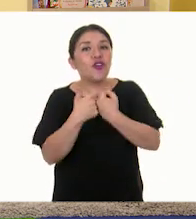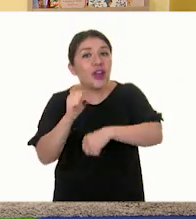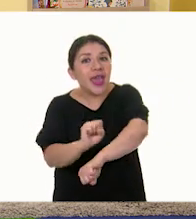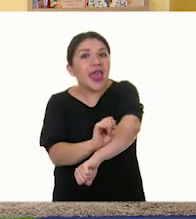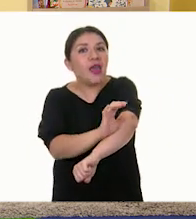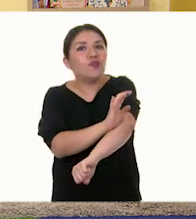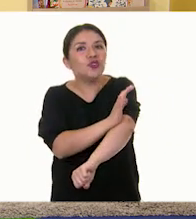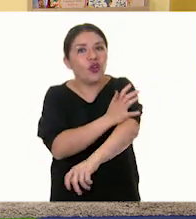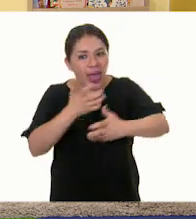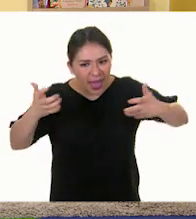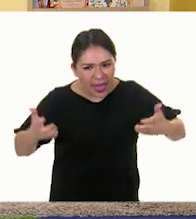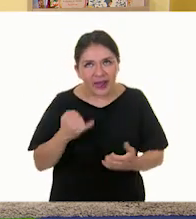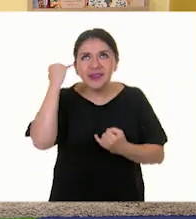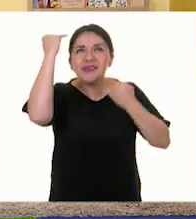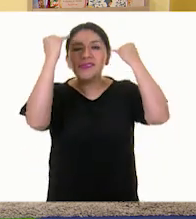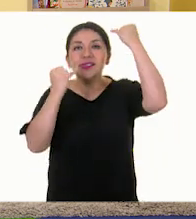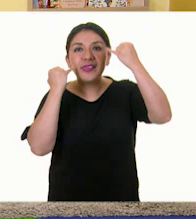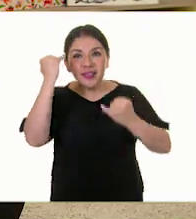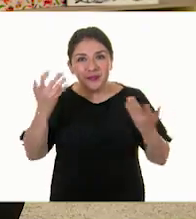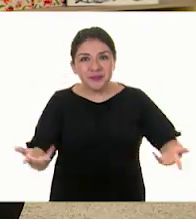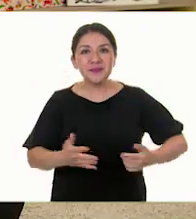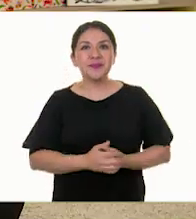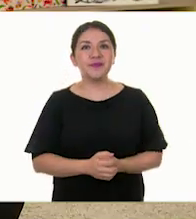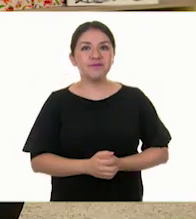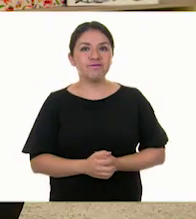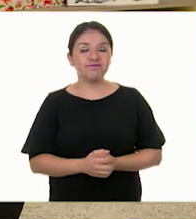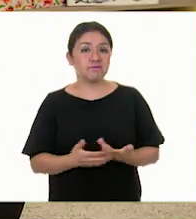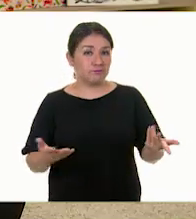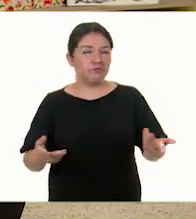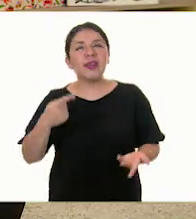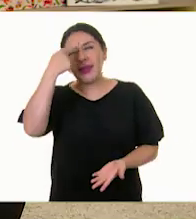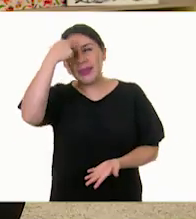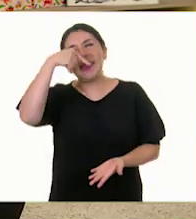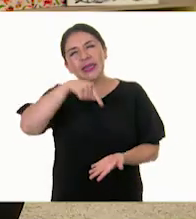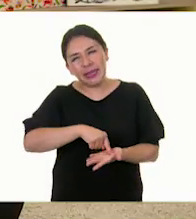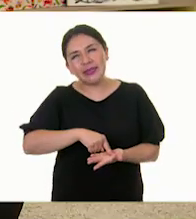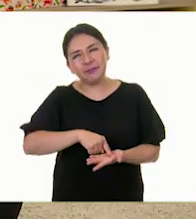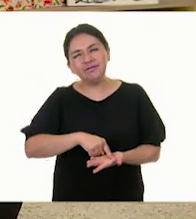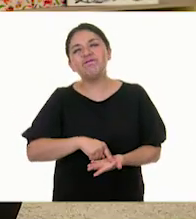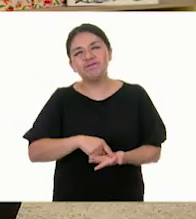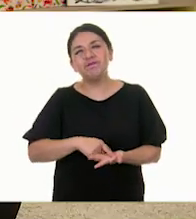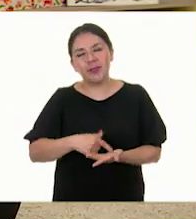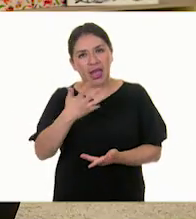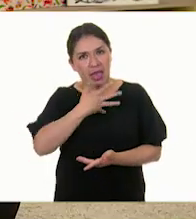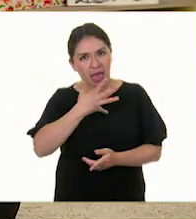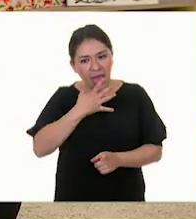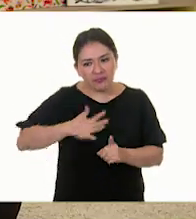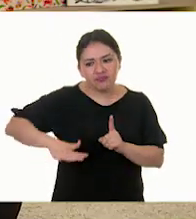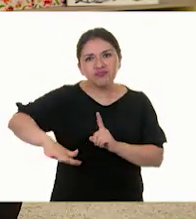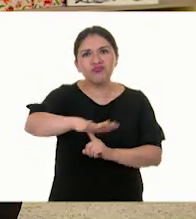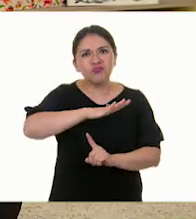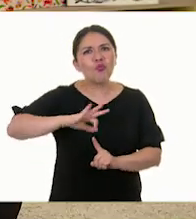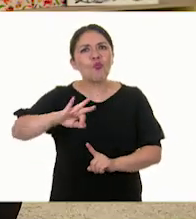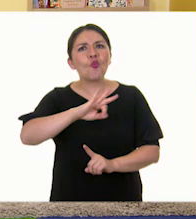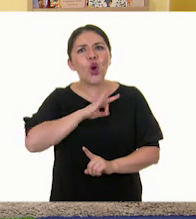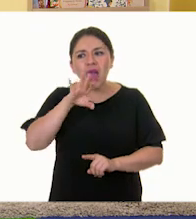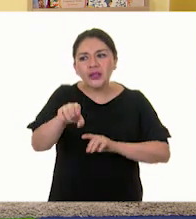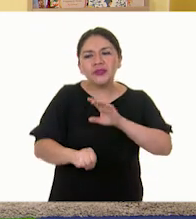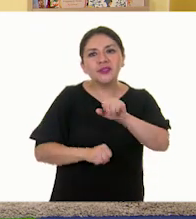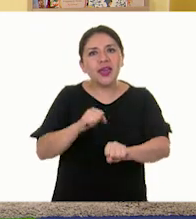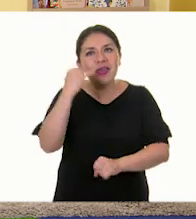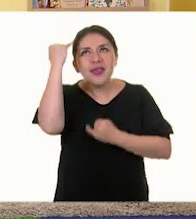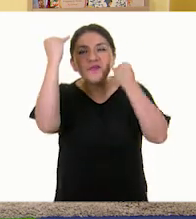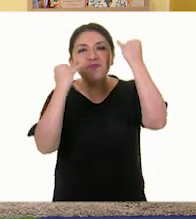emoción, disposición y creatividad. ¿Y qué crees? Que están al alcance de todas y todos.